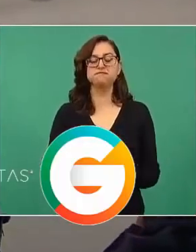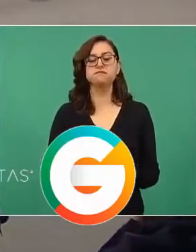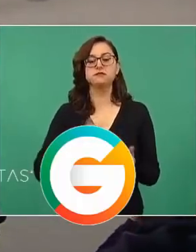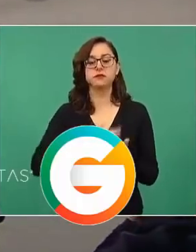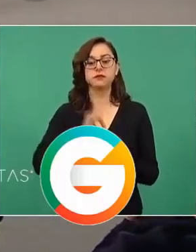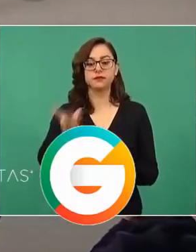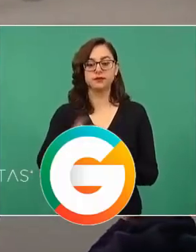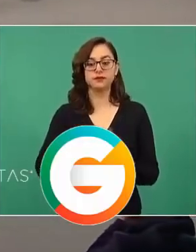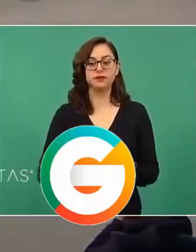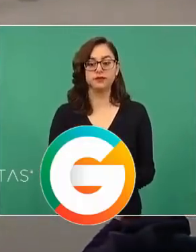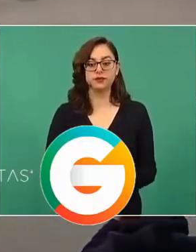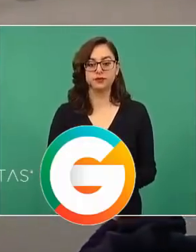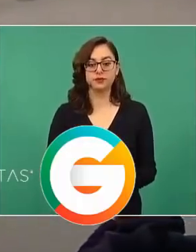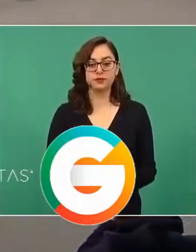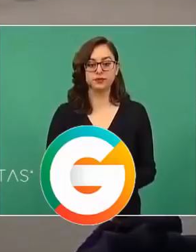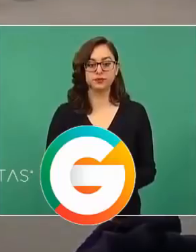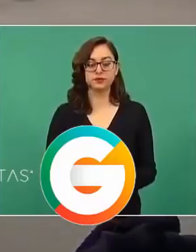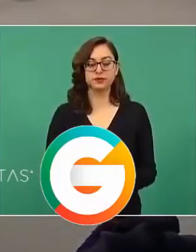Gracias.